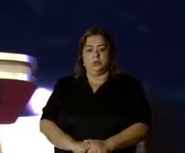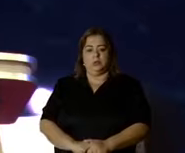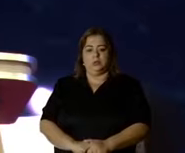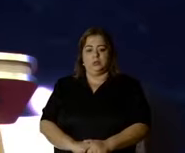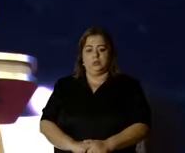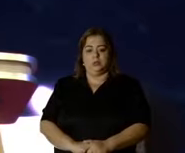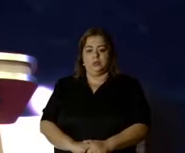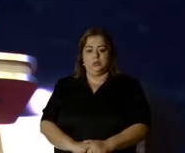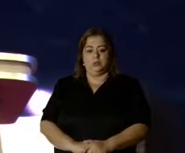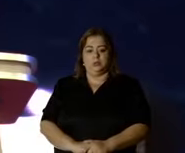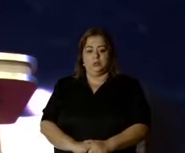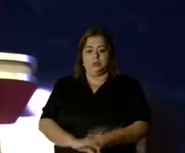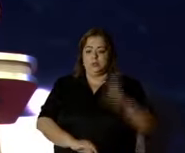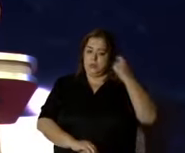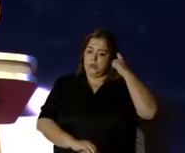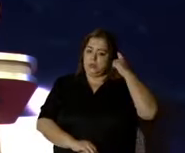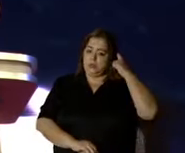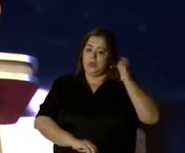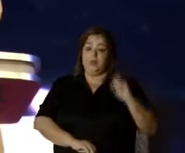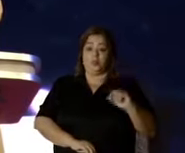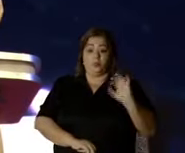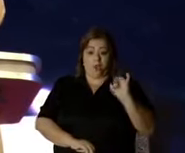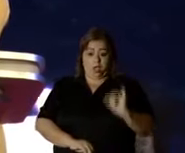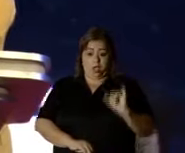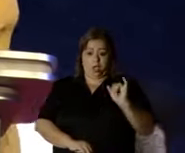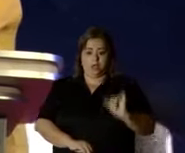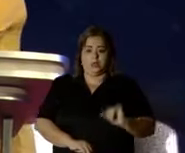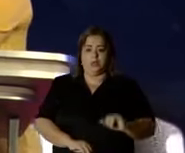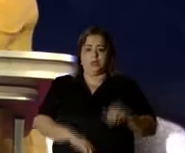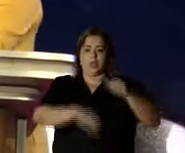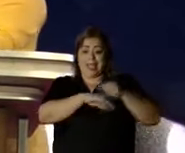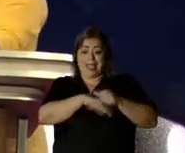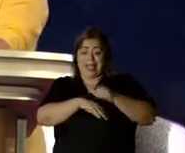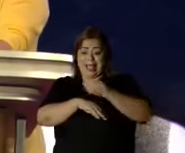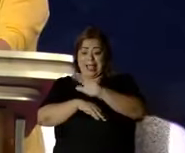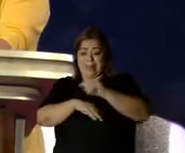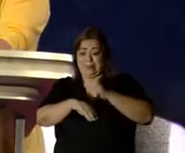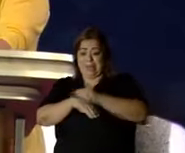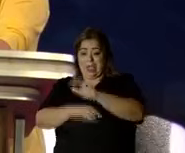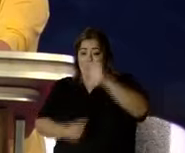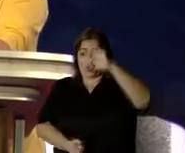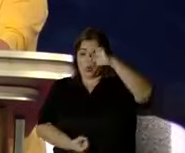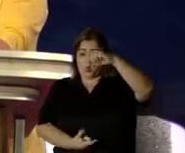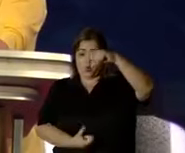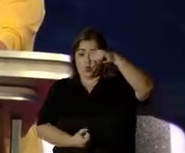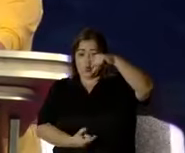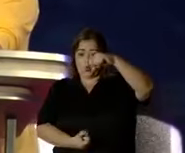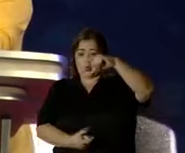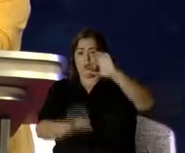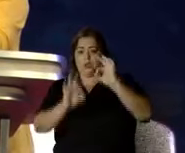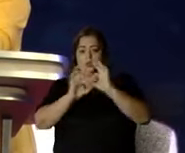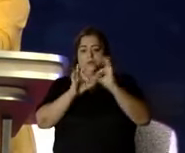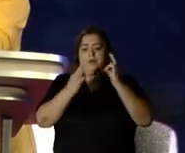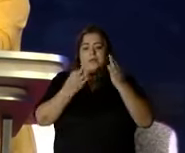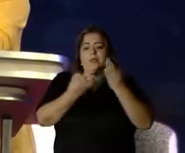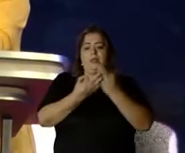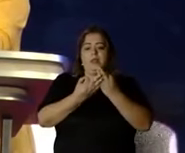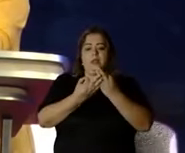enviaron sofres. Mire para allá. Ah, enviaron juguetes. La familia